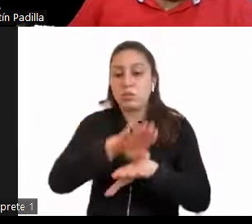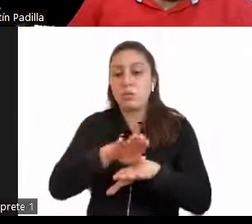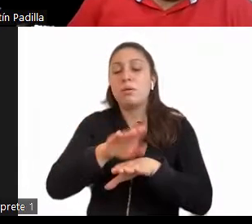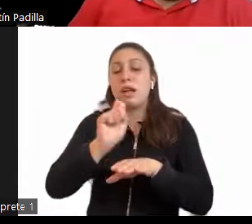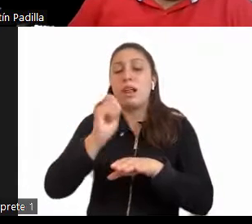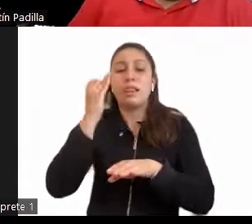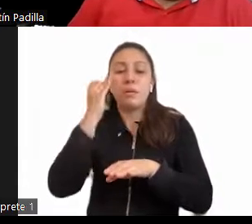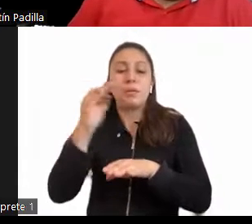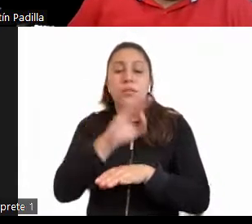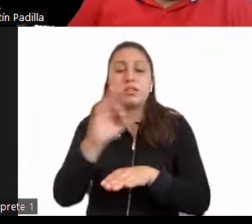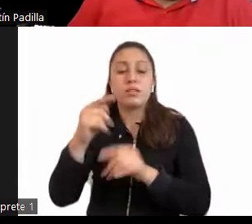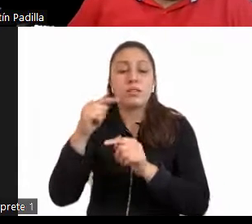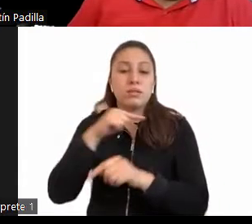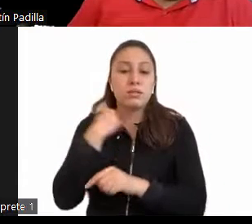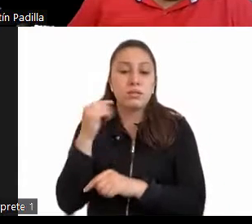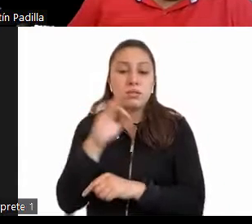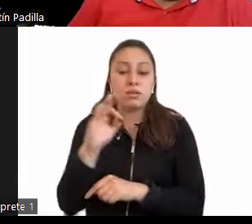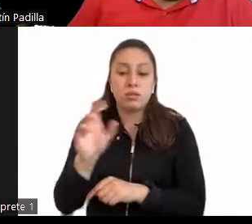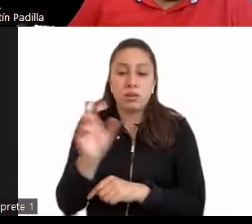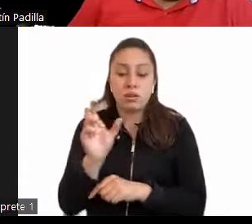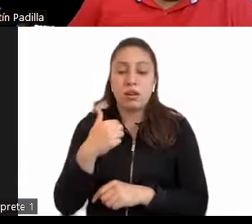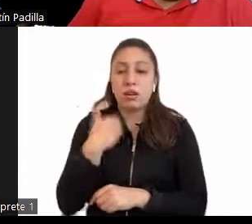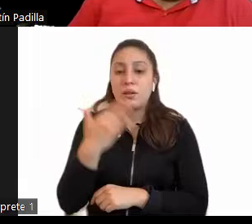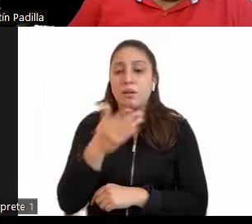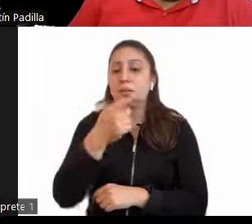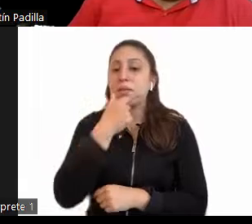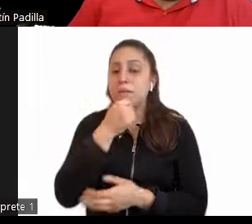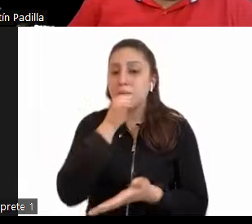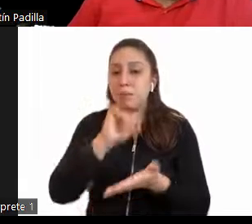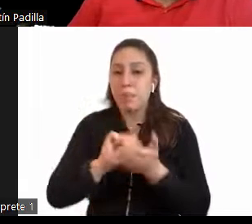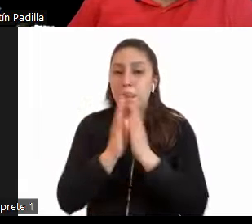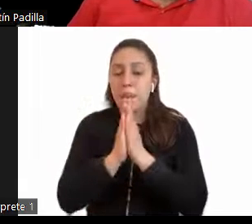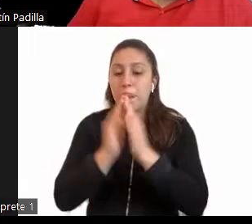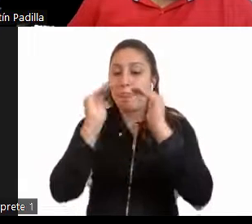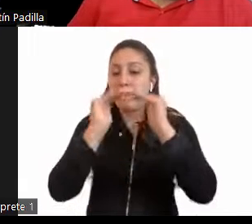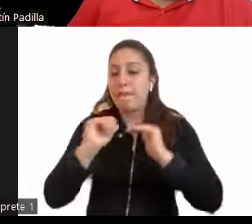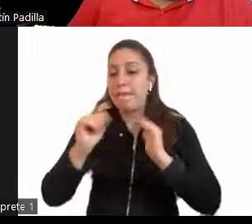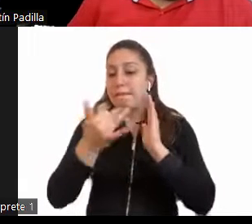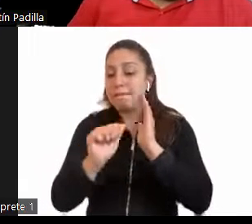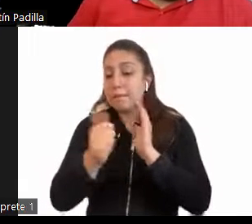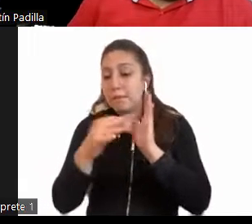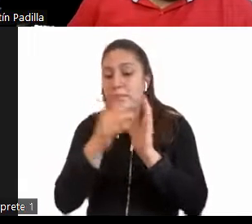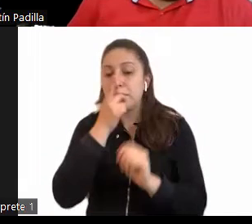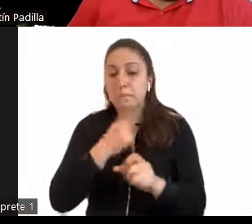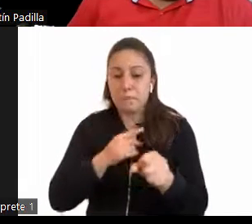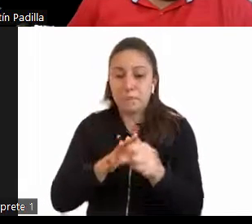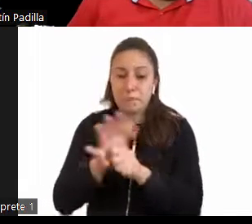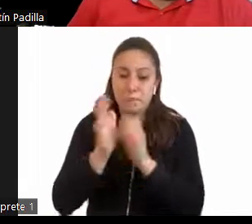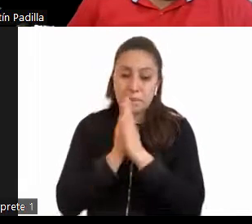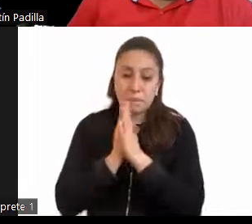forma. Ahora, le solicito al diputado secretario de cuenta del siguiente punto del orden del día.